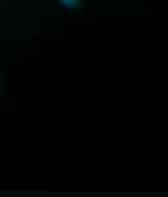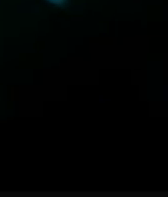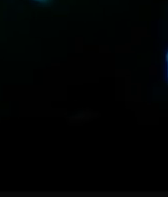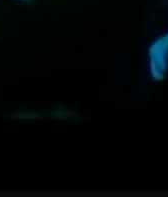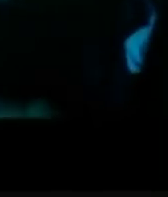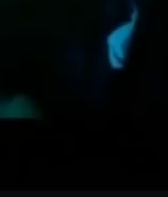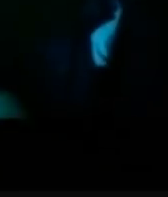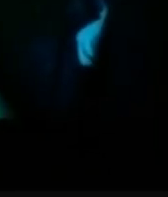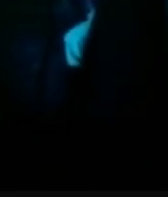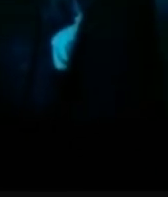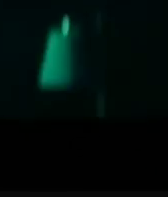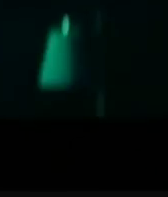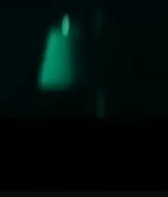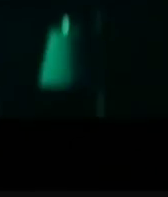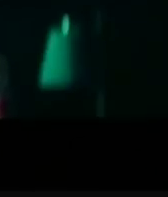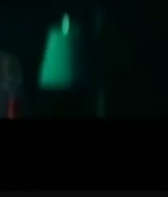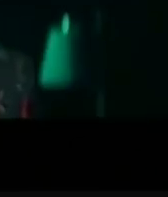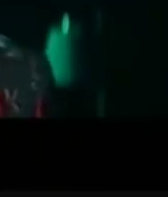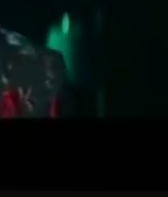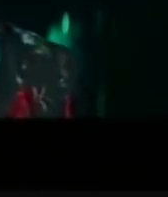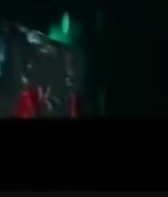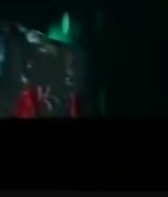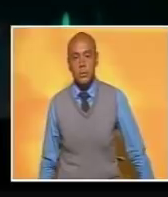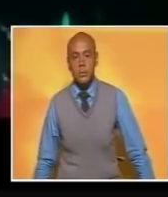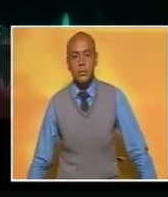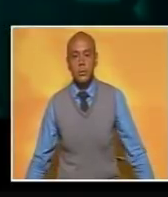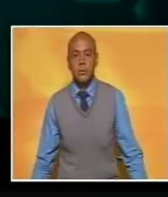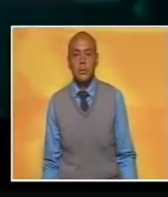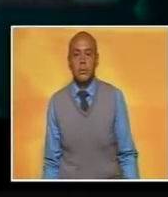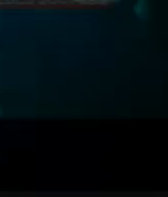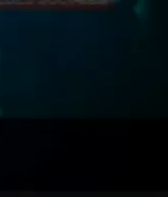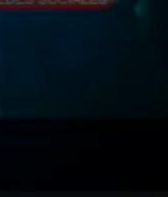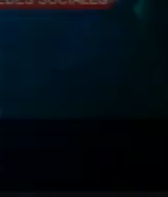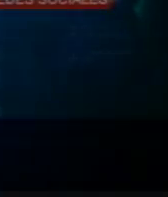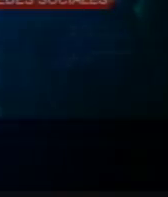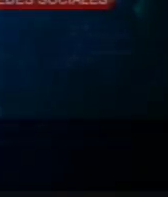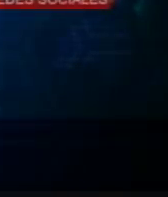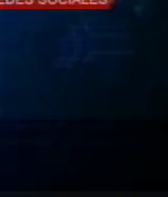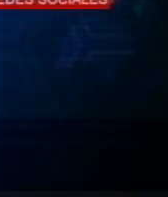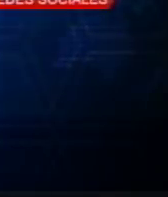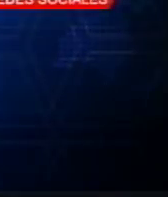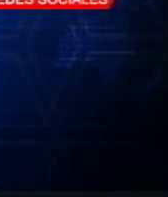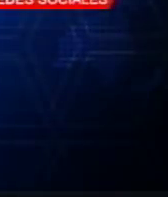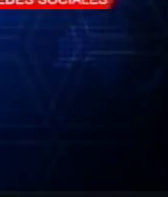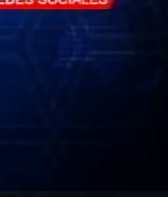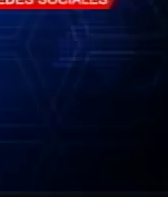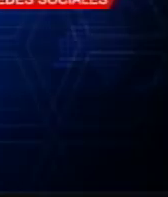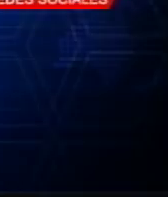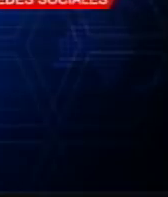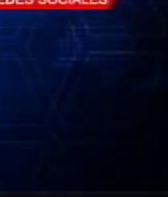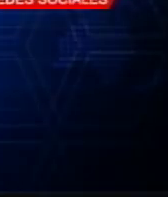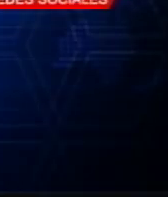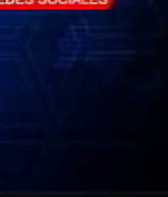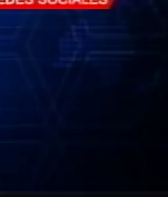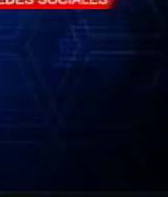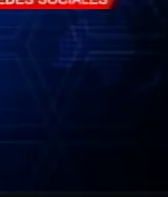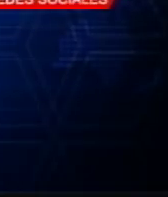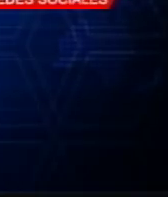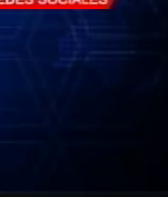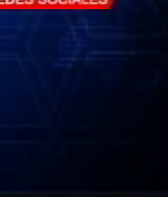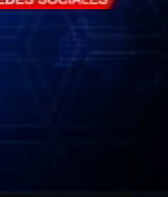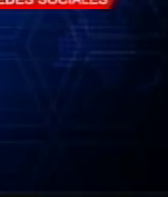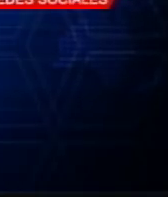Por mi dictadura, por mis idioteces, termino en un remix sufriendo por perderte, es